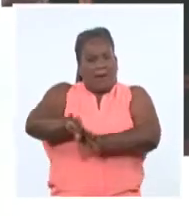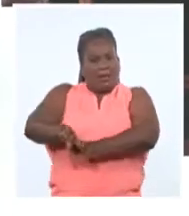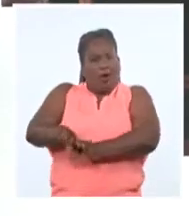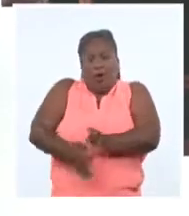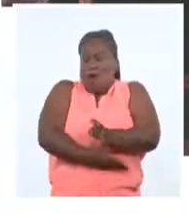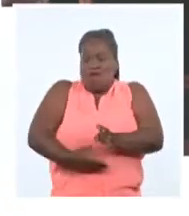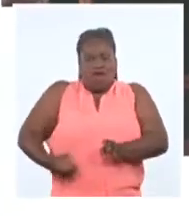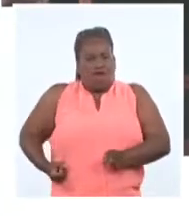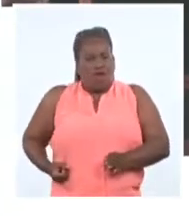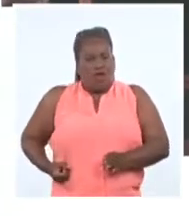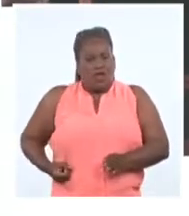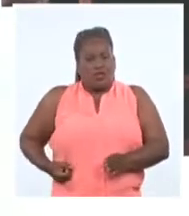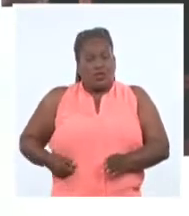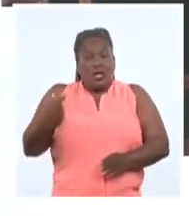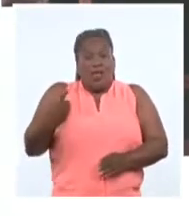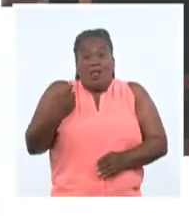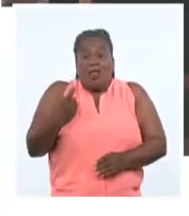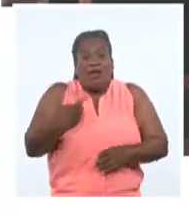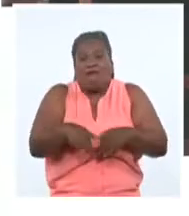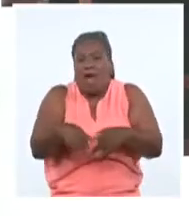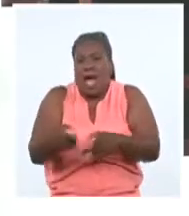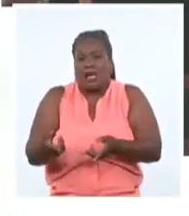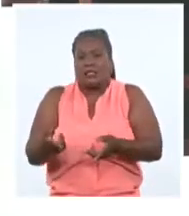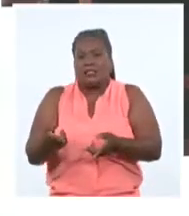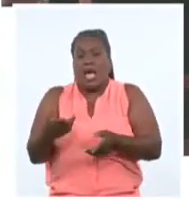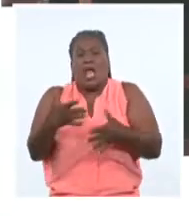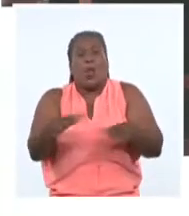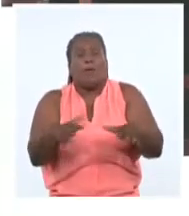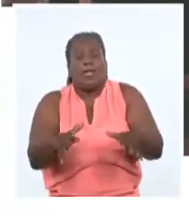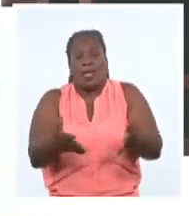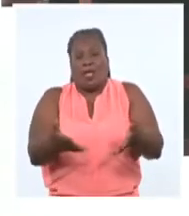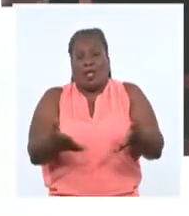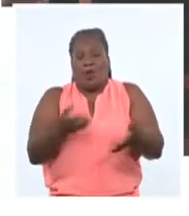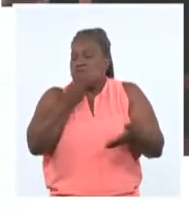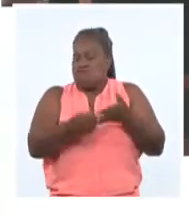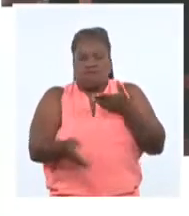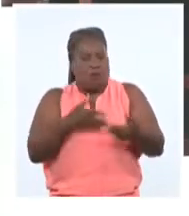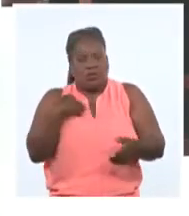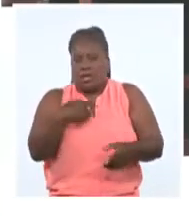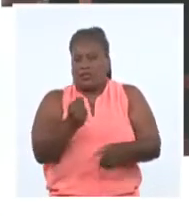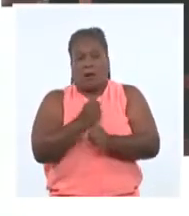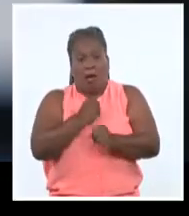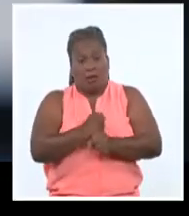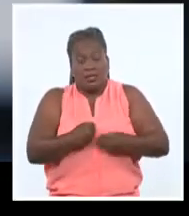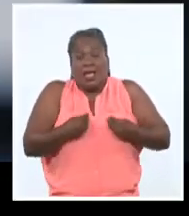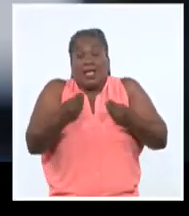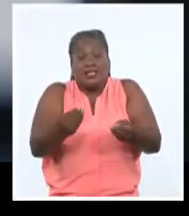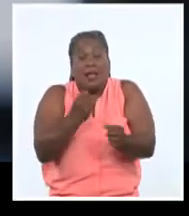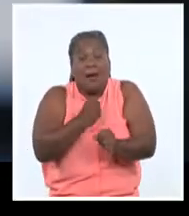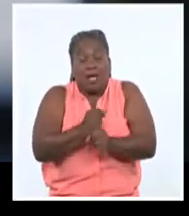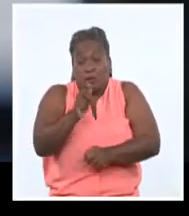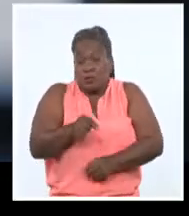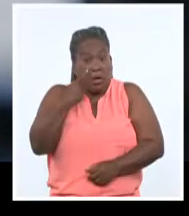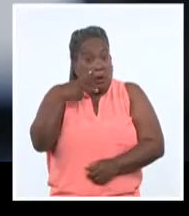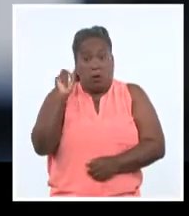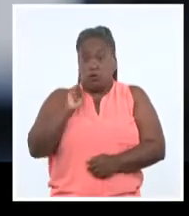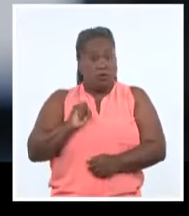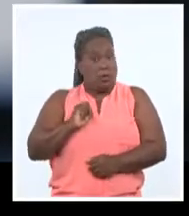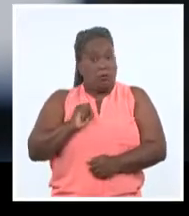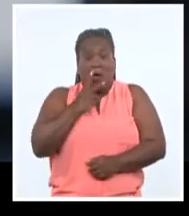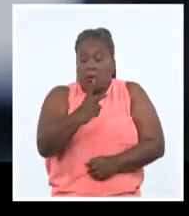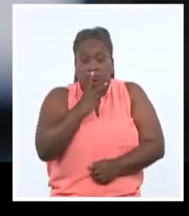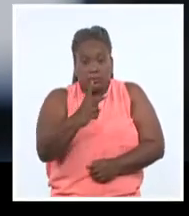esfuerzo sus carencias, sus miedos, por otros seres humanos a los que no conocen. Ya estamos